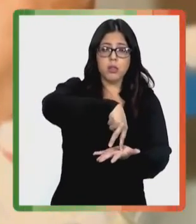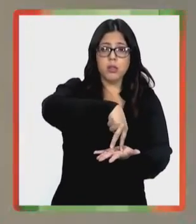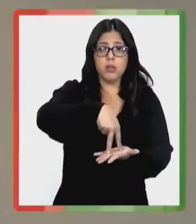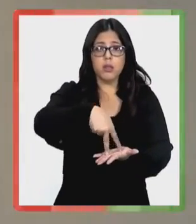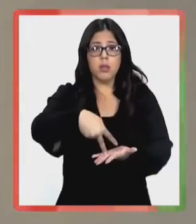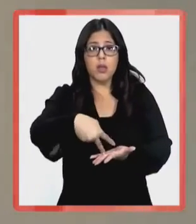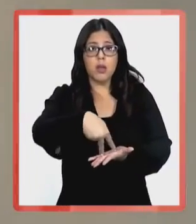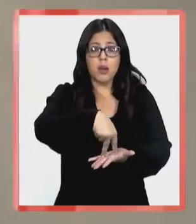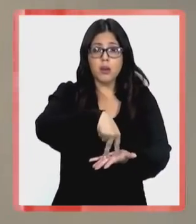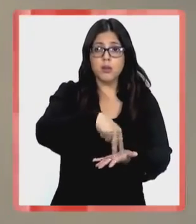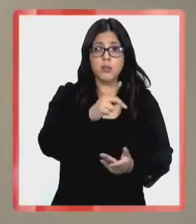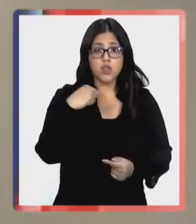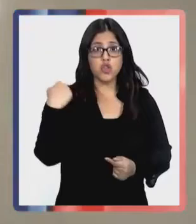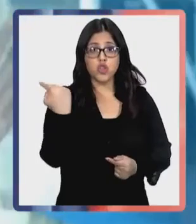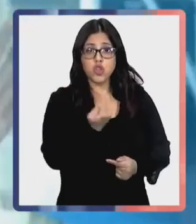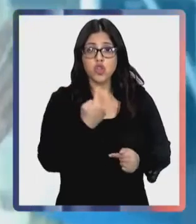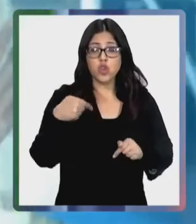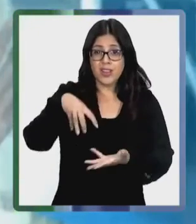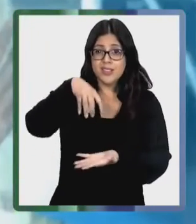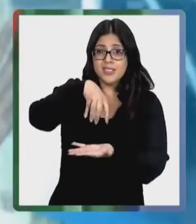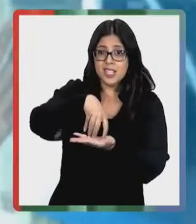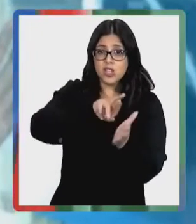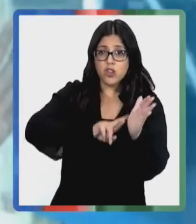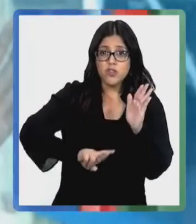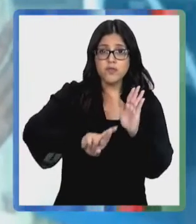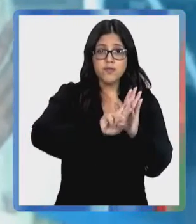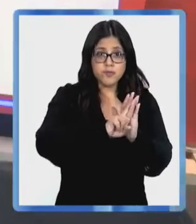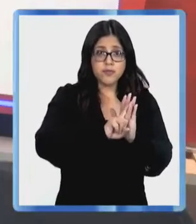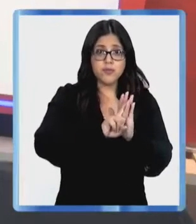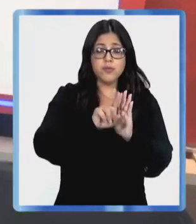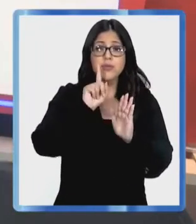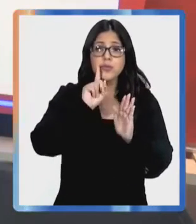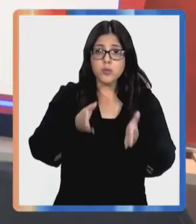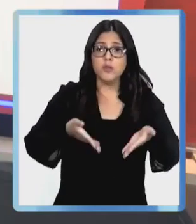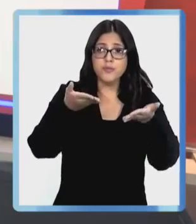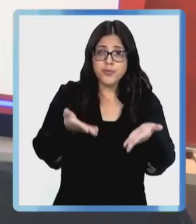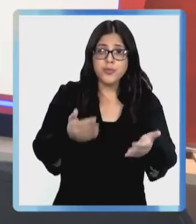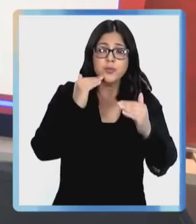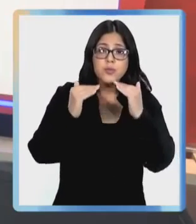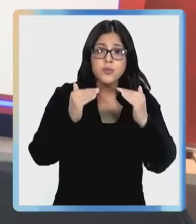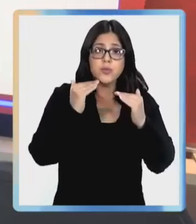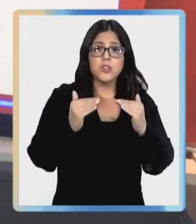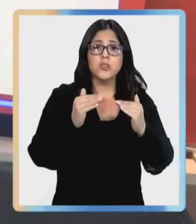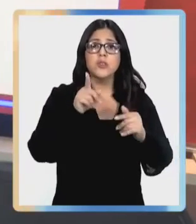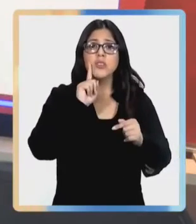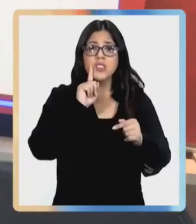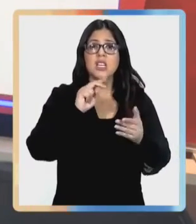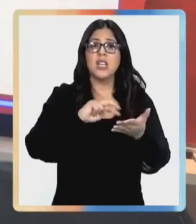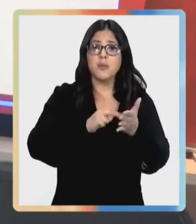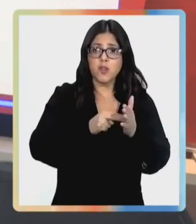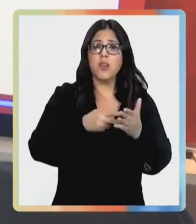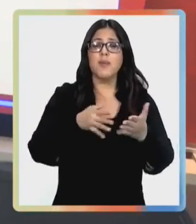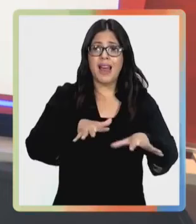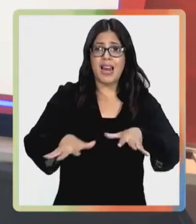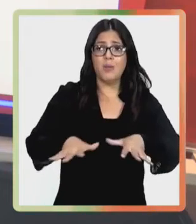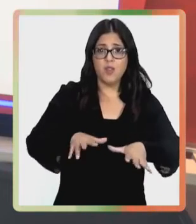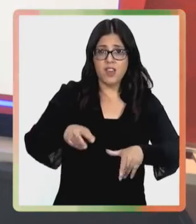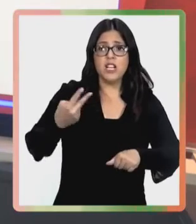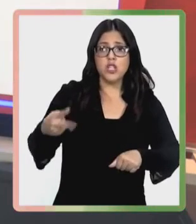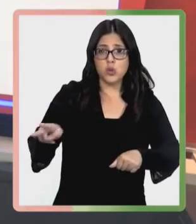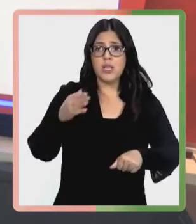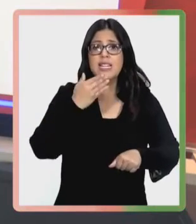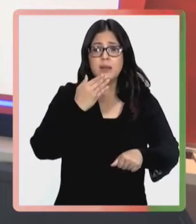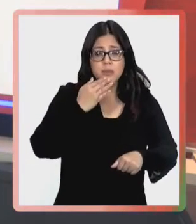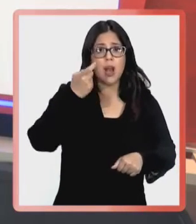caminar. Nosotros en el centro de rehabilitación hemos incluso recibido algunos niños que han tenido un déficit severo de su movilidad y de su